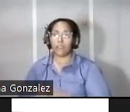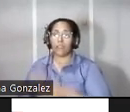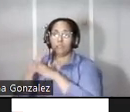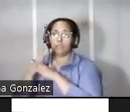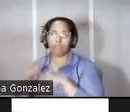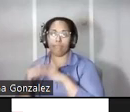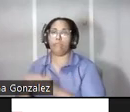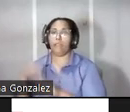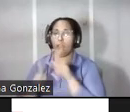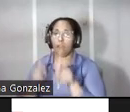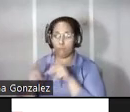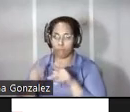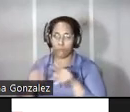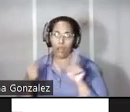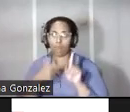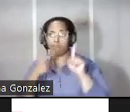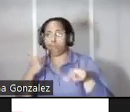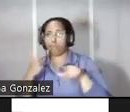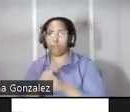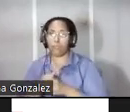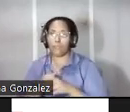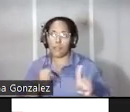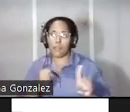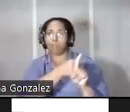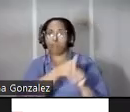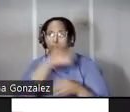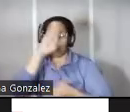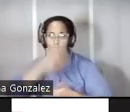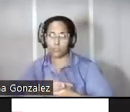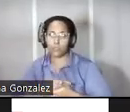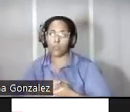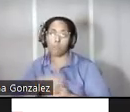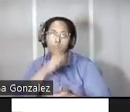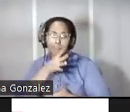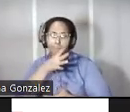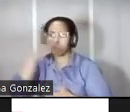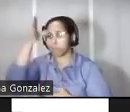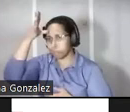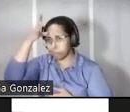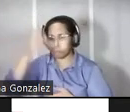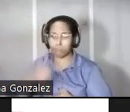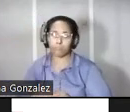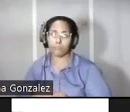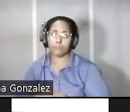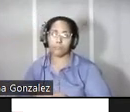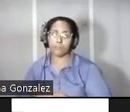cometen filicidios, ¿verdad? Y ahí está que eso nos referimos a la muerte violenta de un hijo por la madre o el padre.